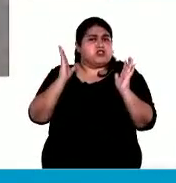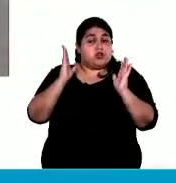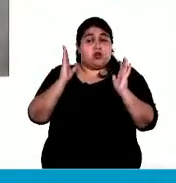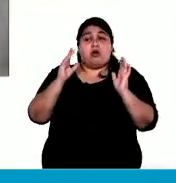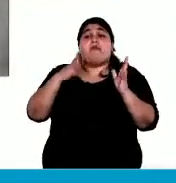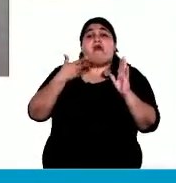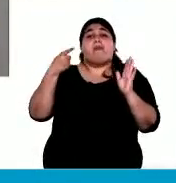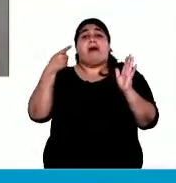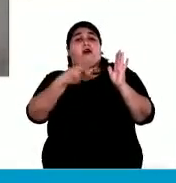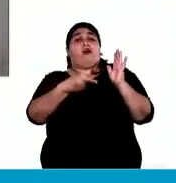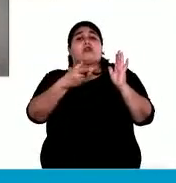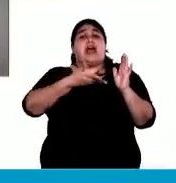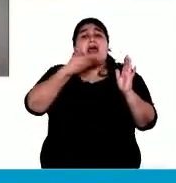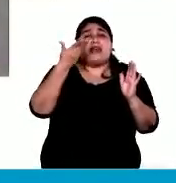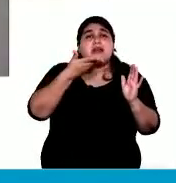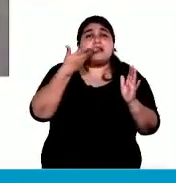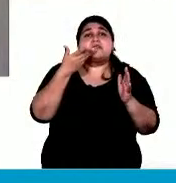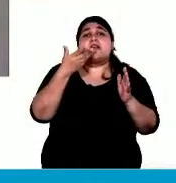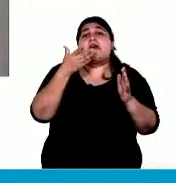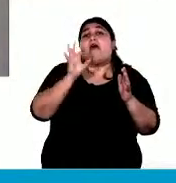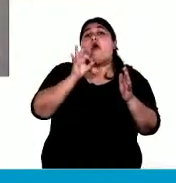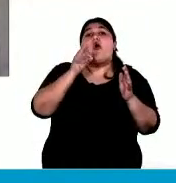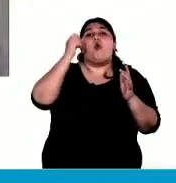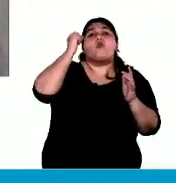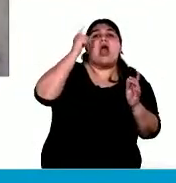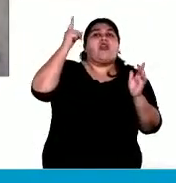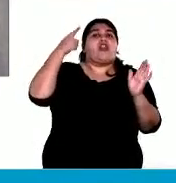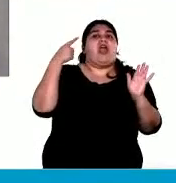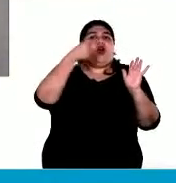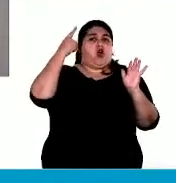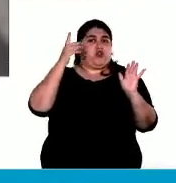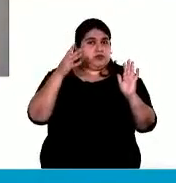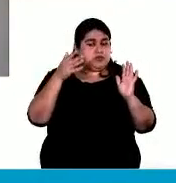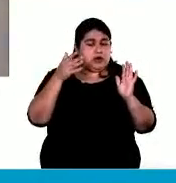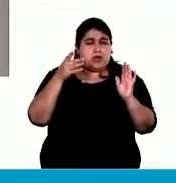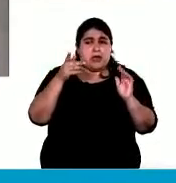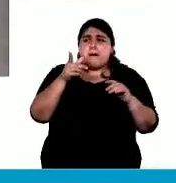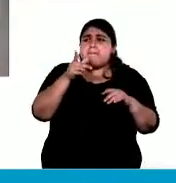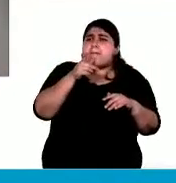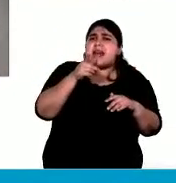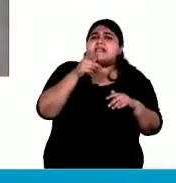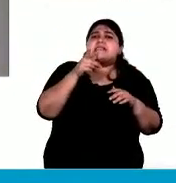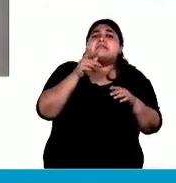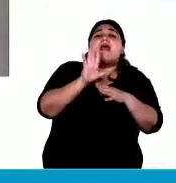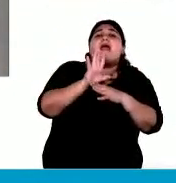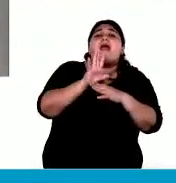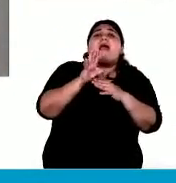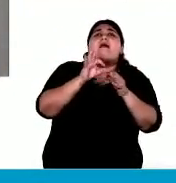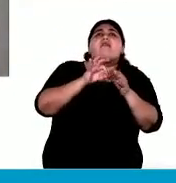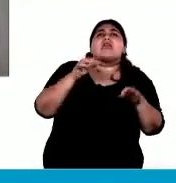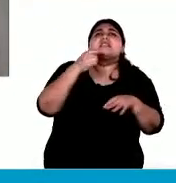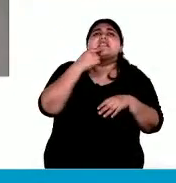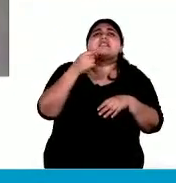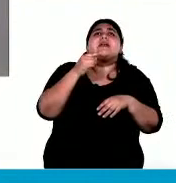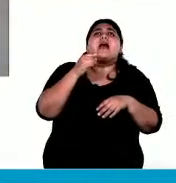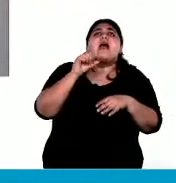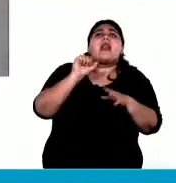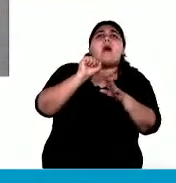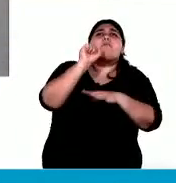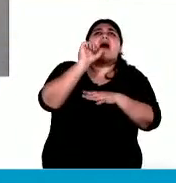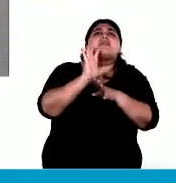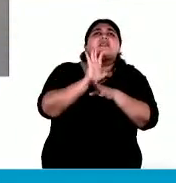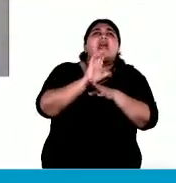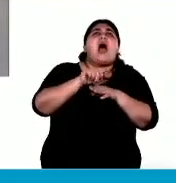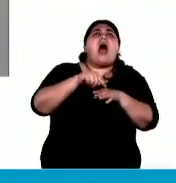las declaraciones de un Daddy Brieva, por ejemplo. Parece que a la frase "la patria es el otro" le falta una palabra. La patria es callar al